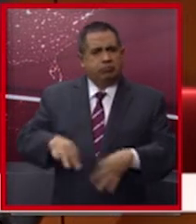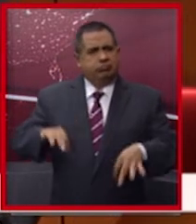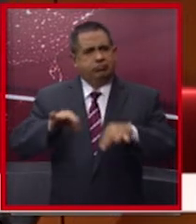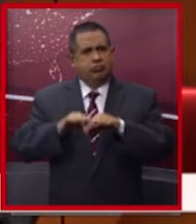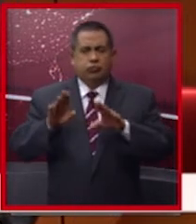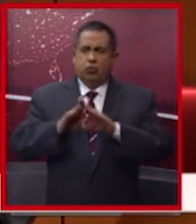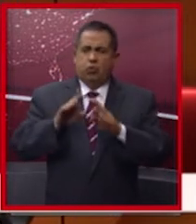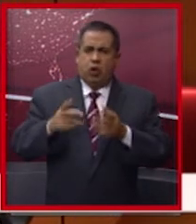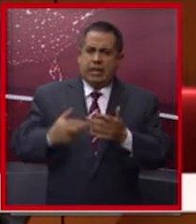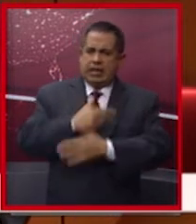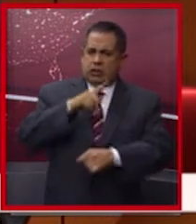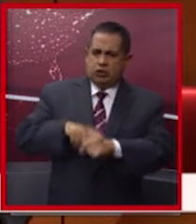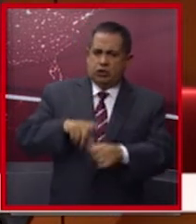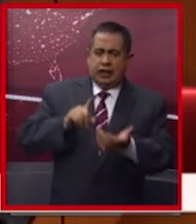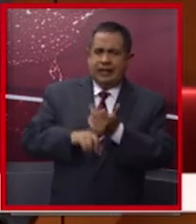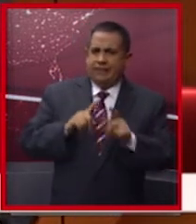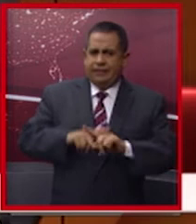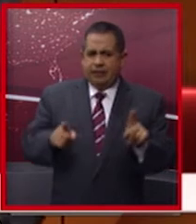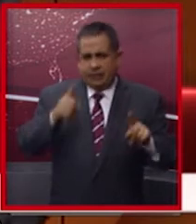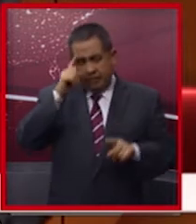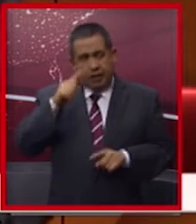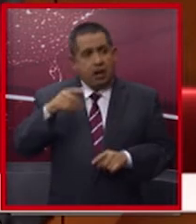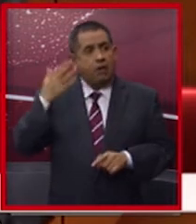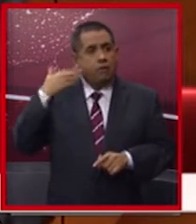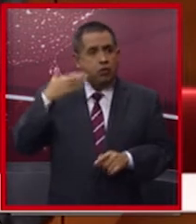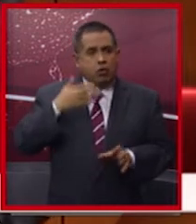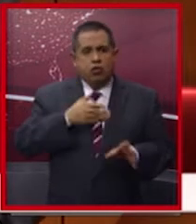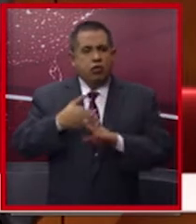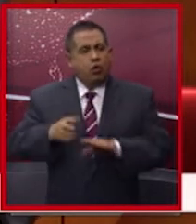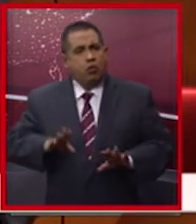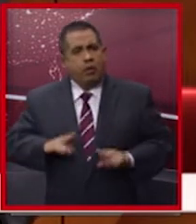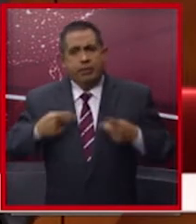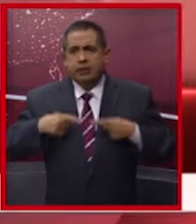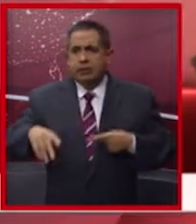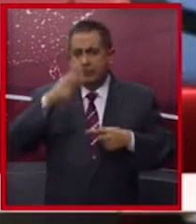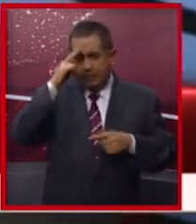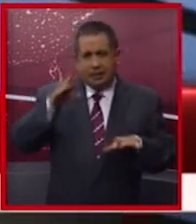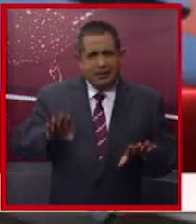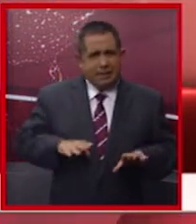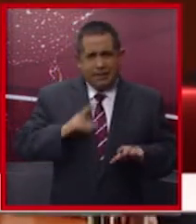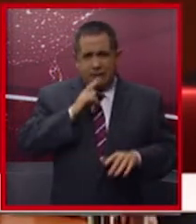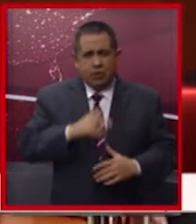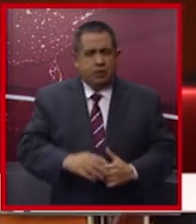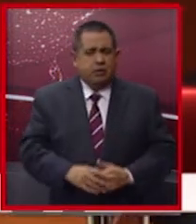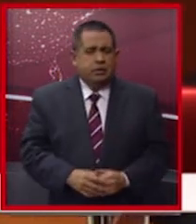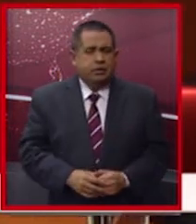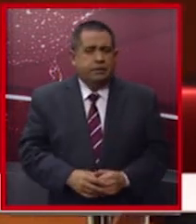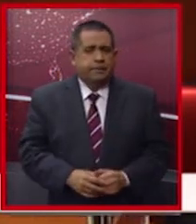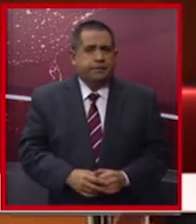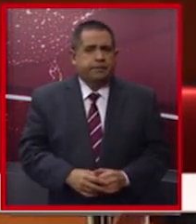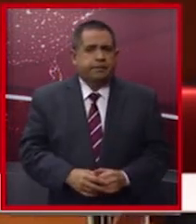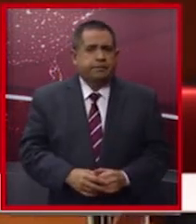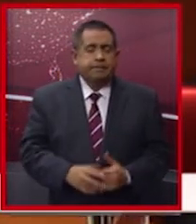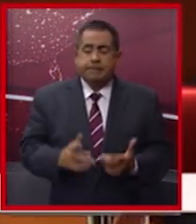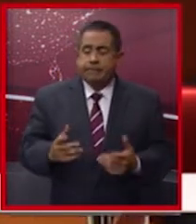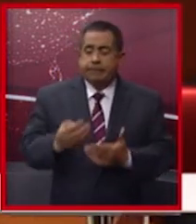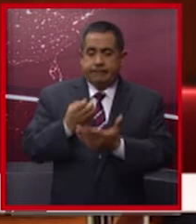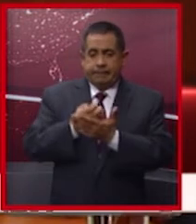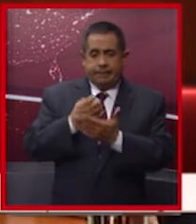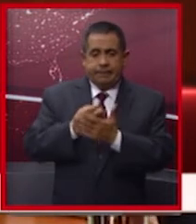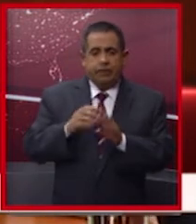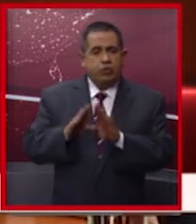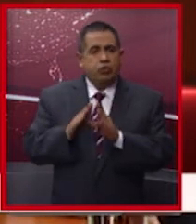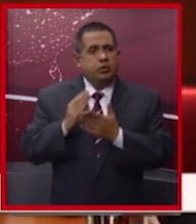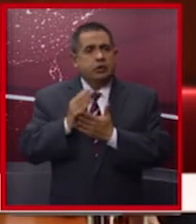mercado interno nacional y recuperar las condiciones de bienestar de los mexicanos? La economía crece menos de lo